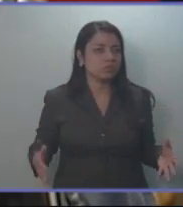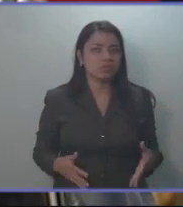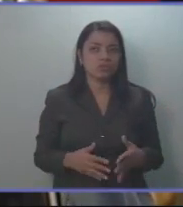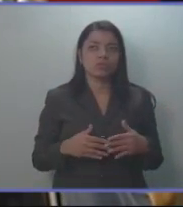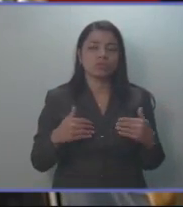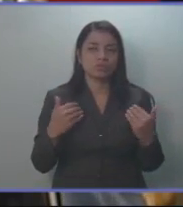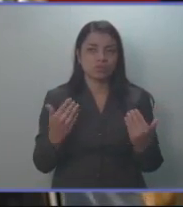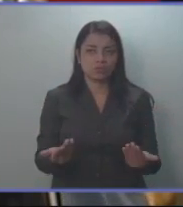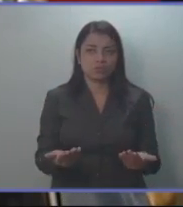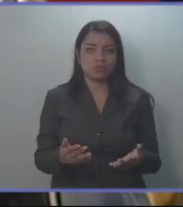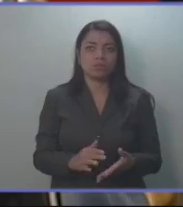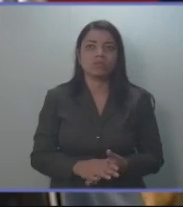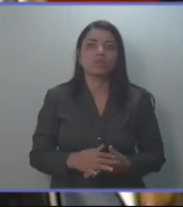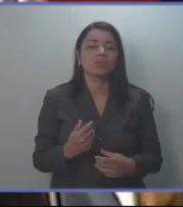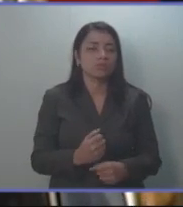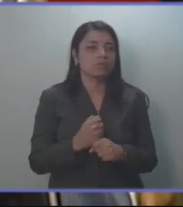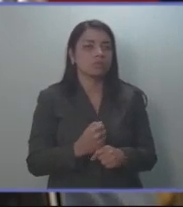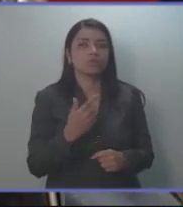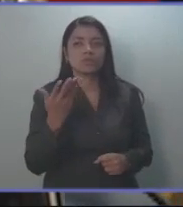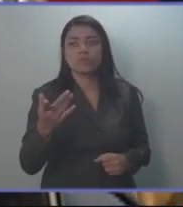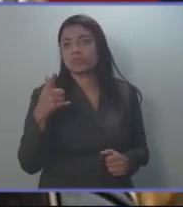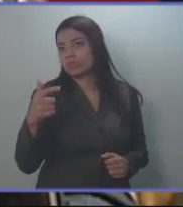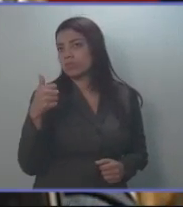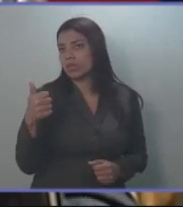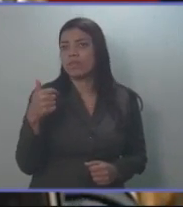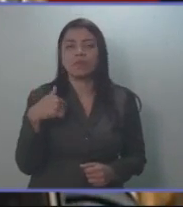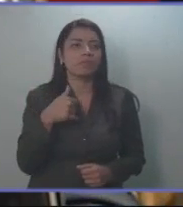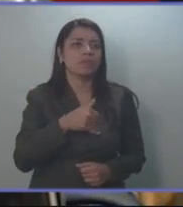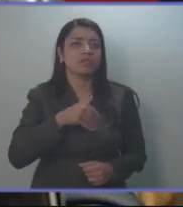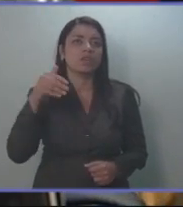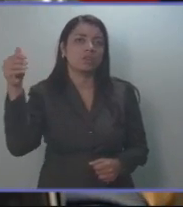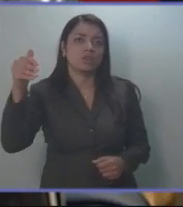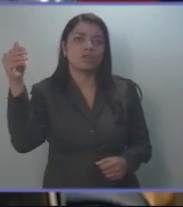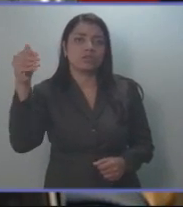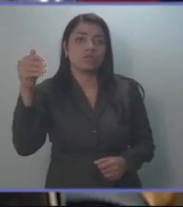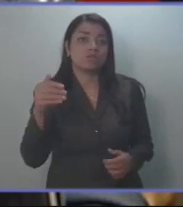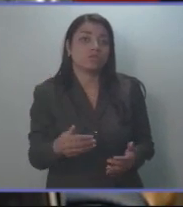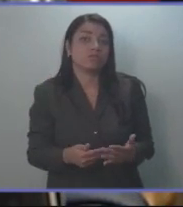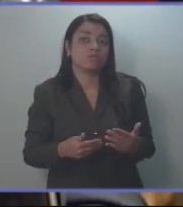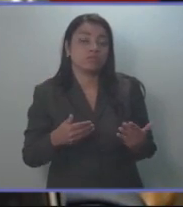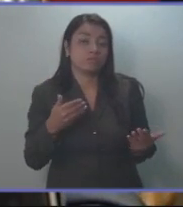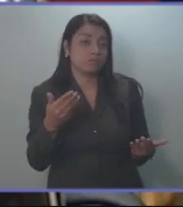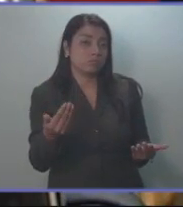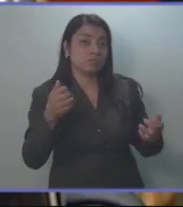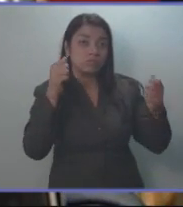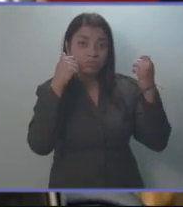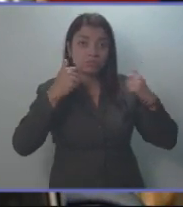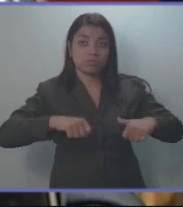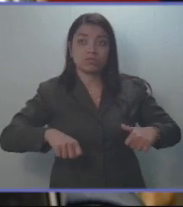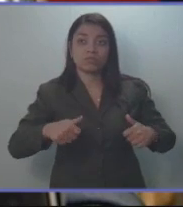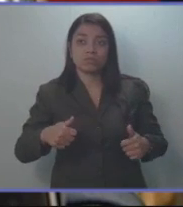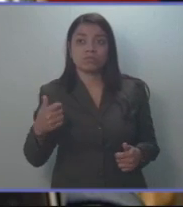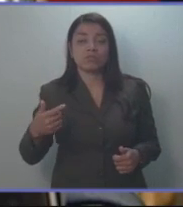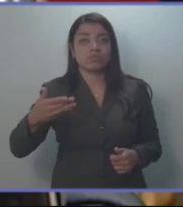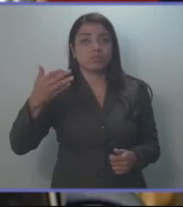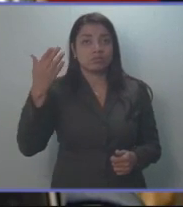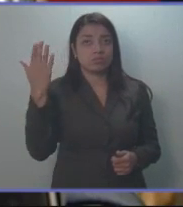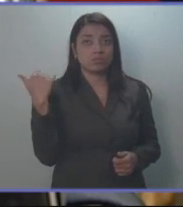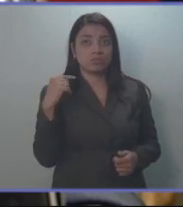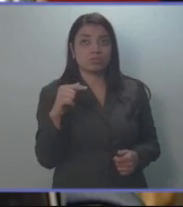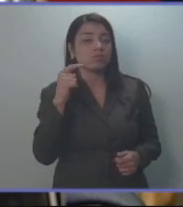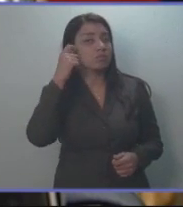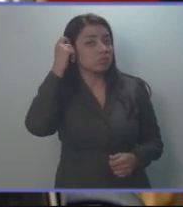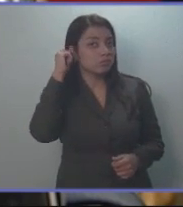ustedes y convencidos de que eso está bien darle al Ministerio de Educación. Lo que sí no compartíamos en aquella ocasión es